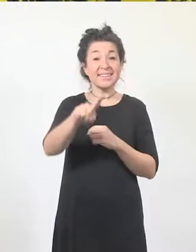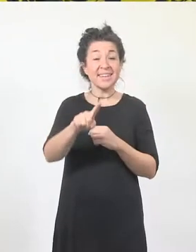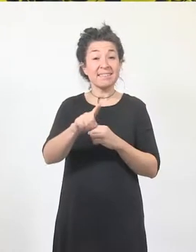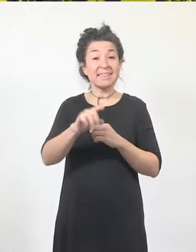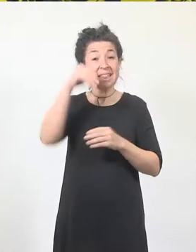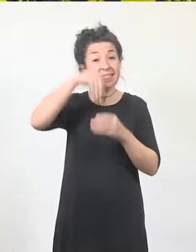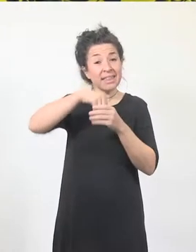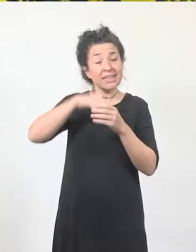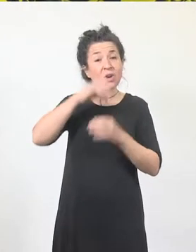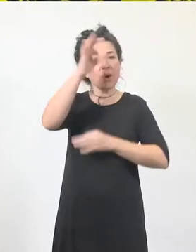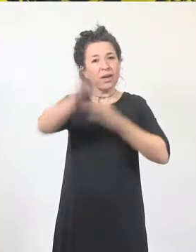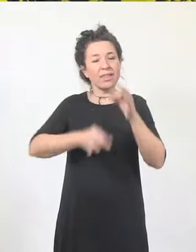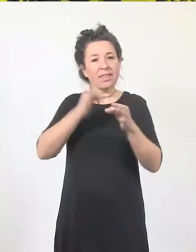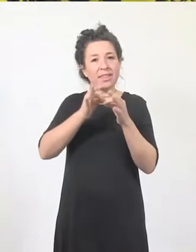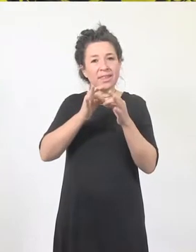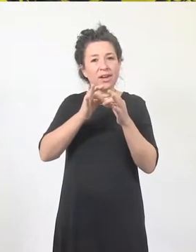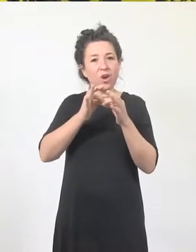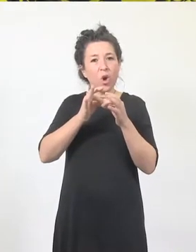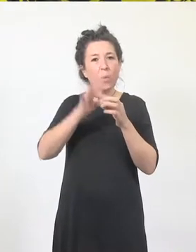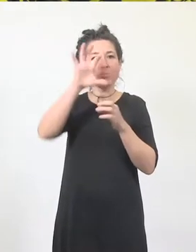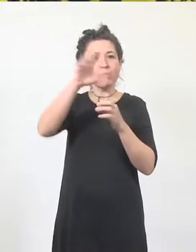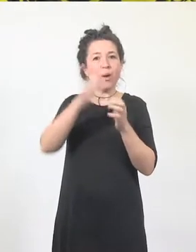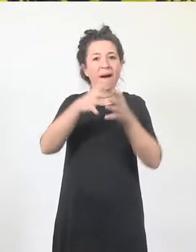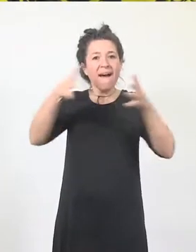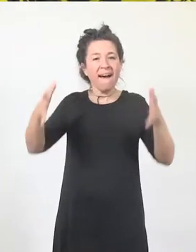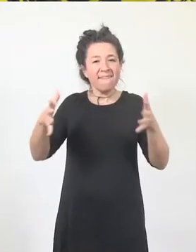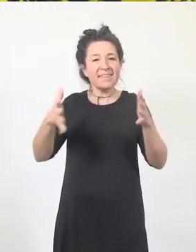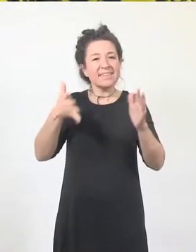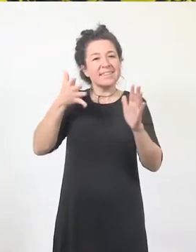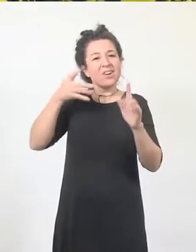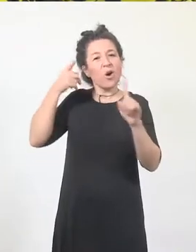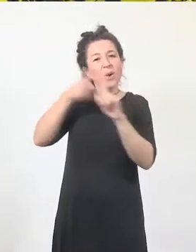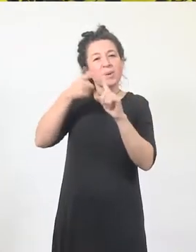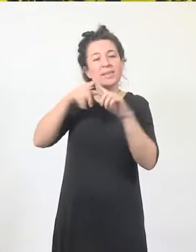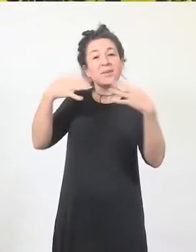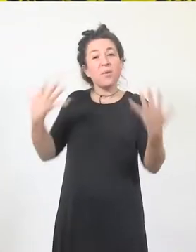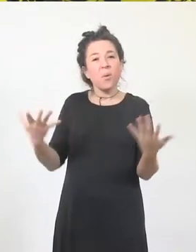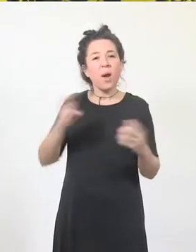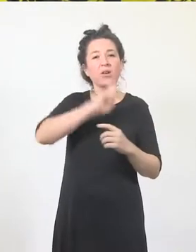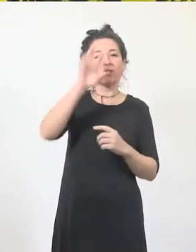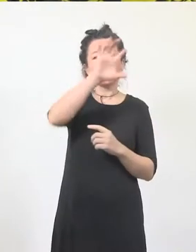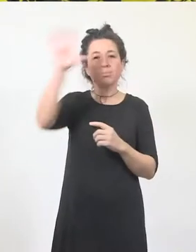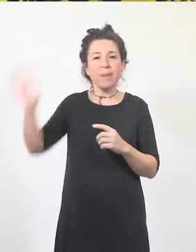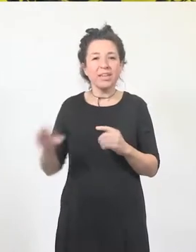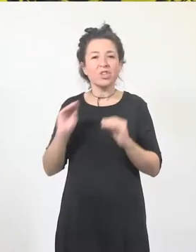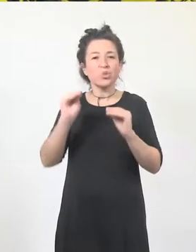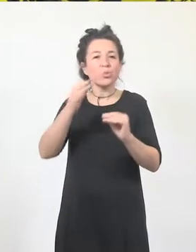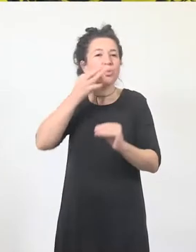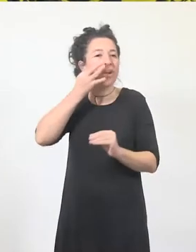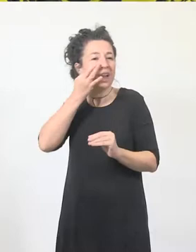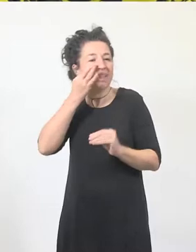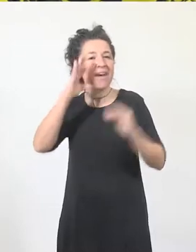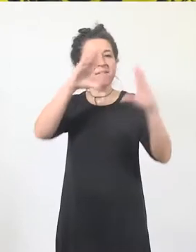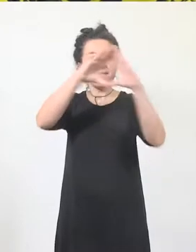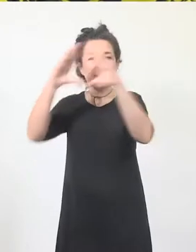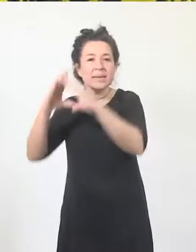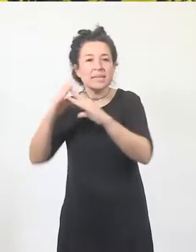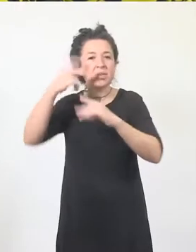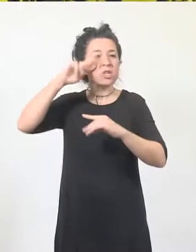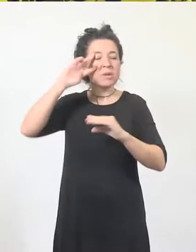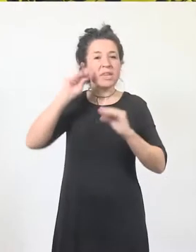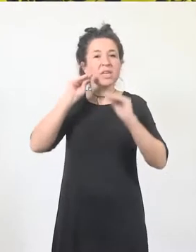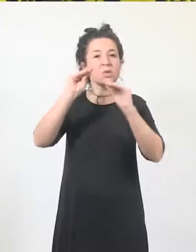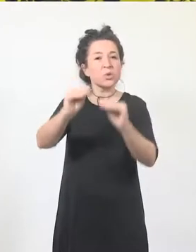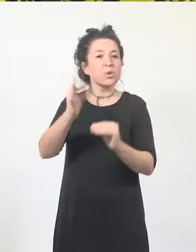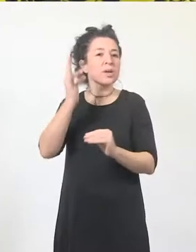handi zikloaren egitasmoa beste herri batzuetako errealitateak, feminismoak, esperientziak, emakumeak